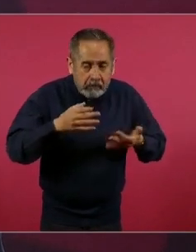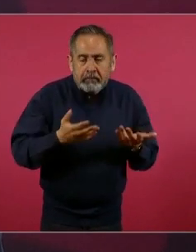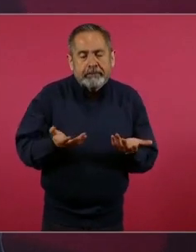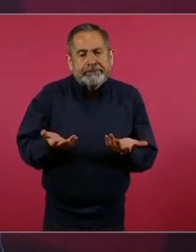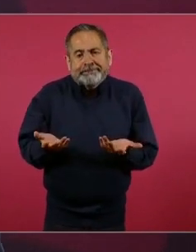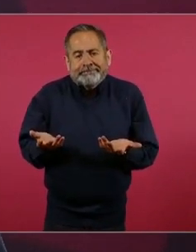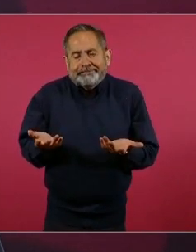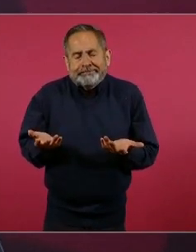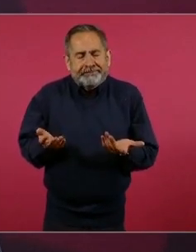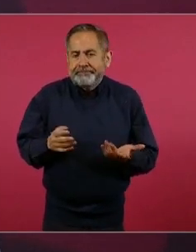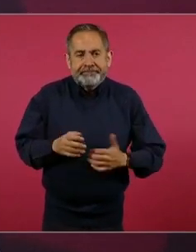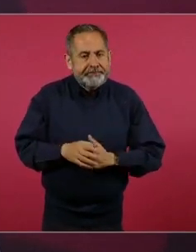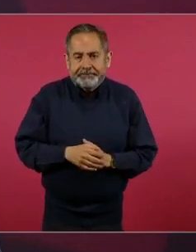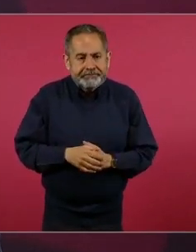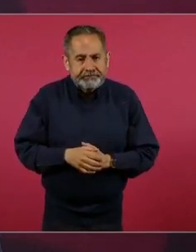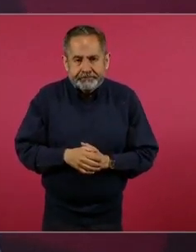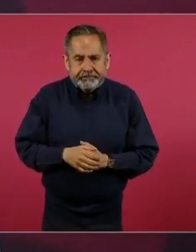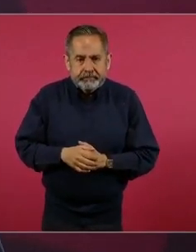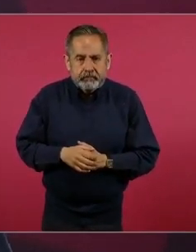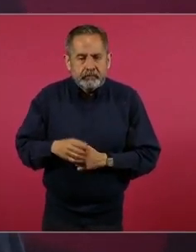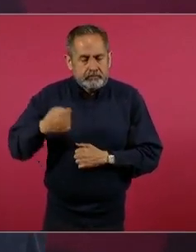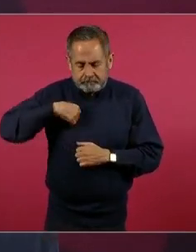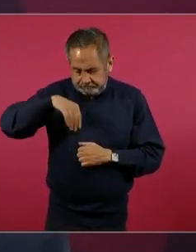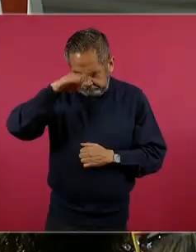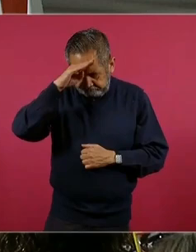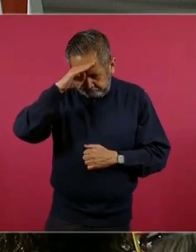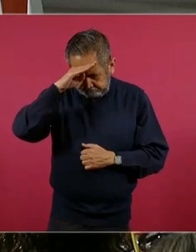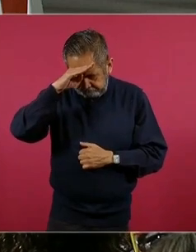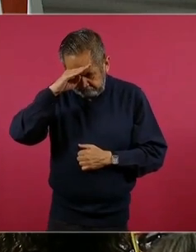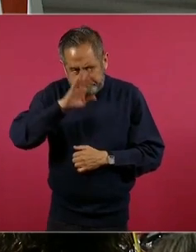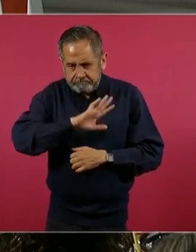A nosotros nos tocó separar